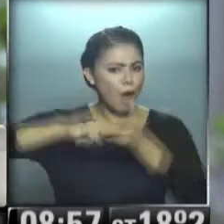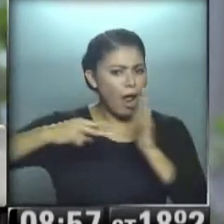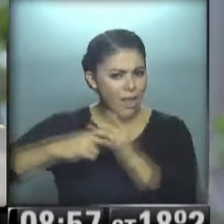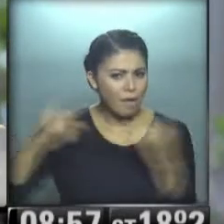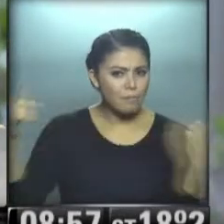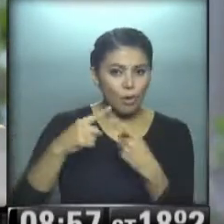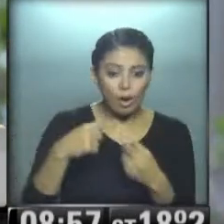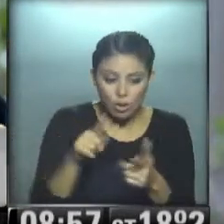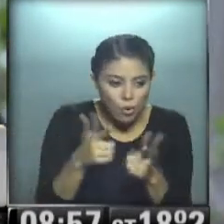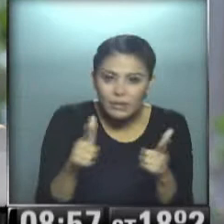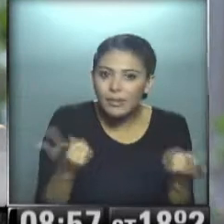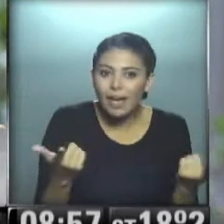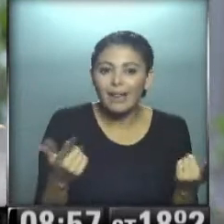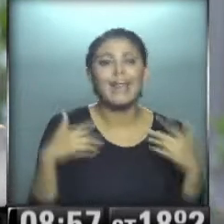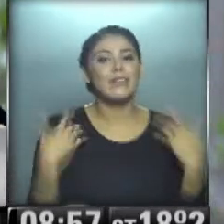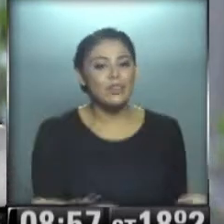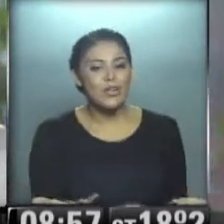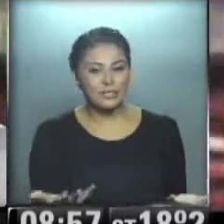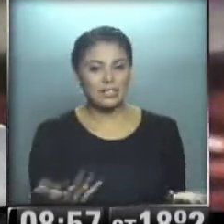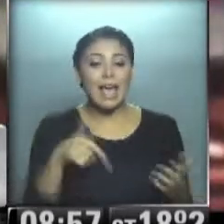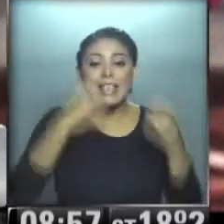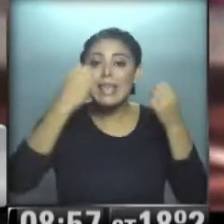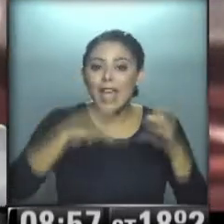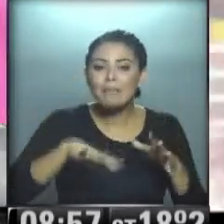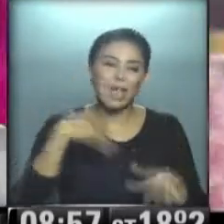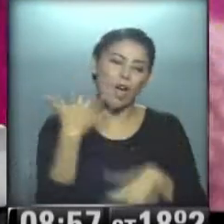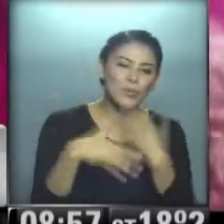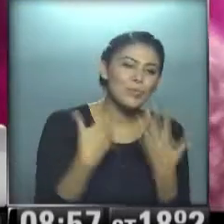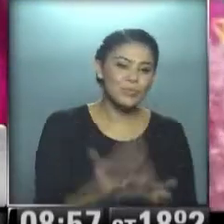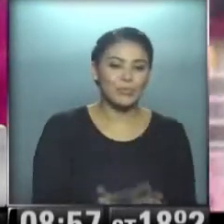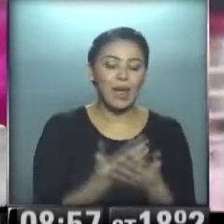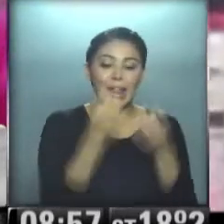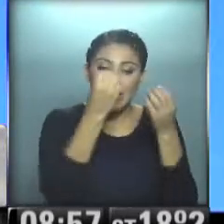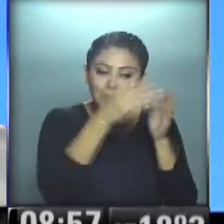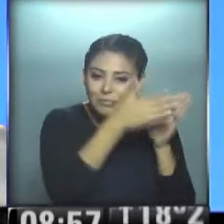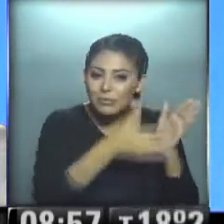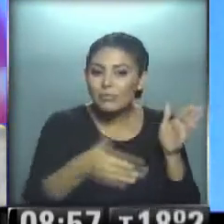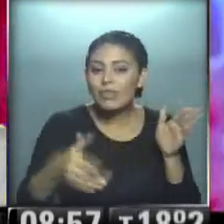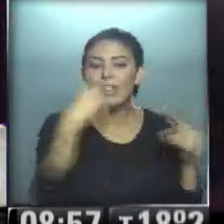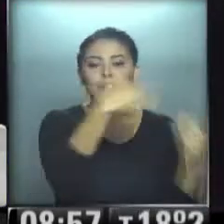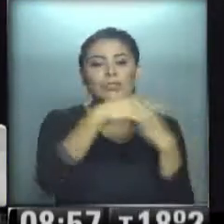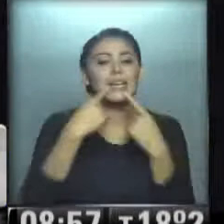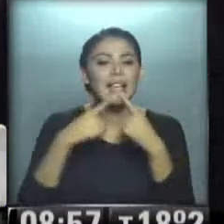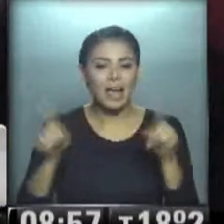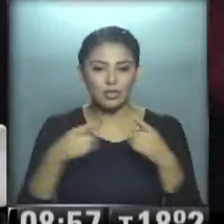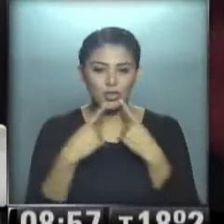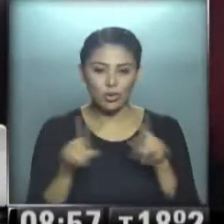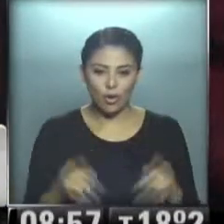él no está. Entonces, ahí empezamos a jugar a partir de eso, y es una serie de